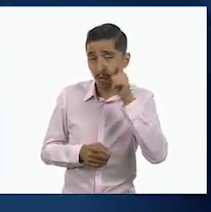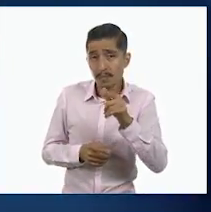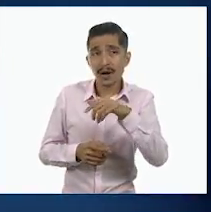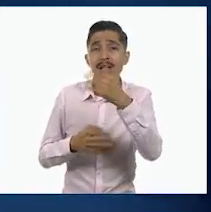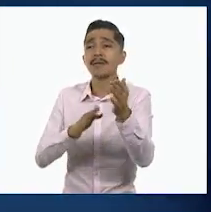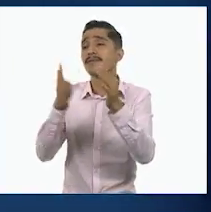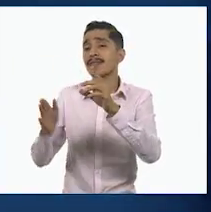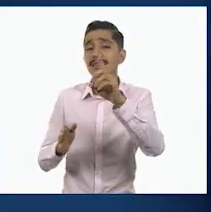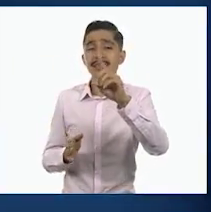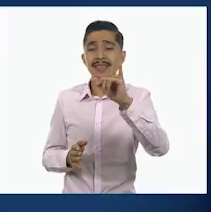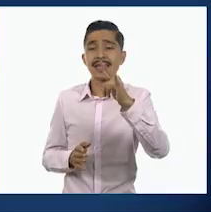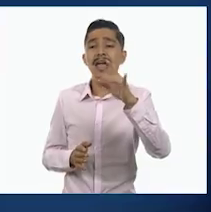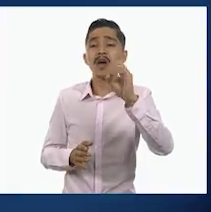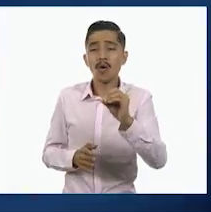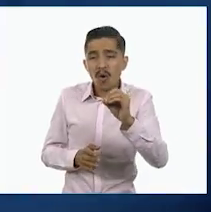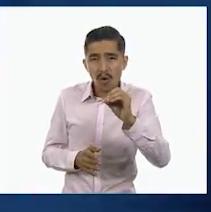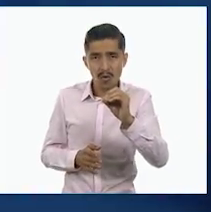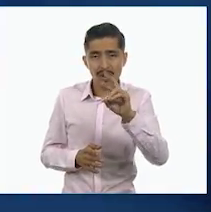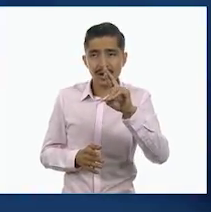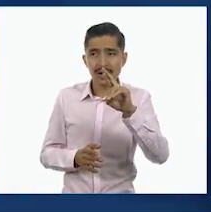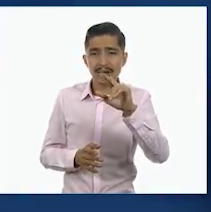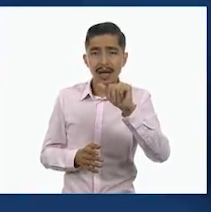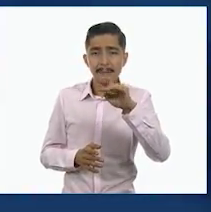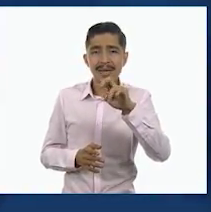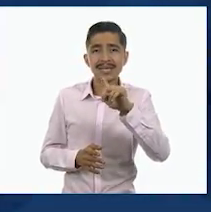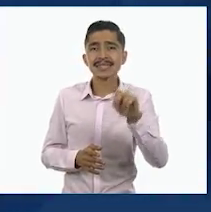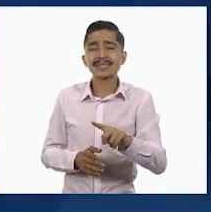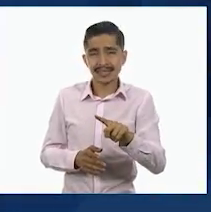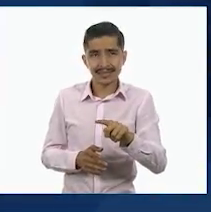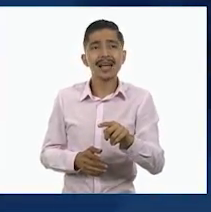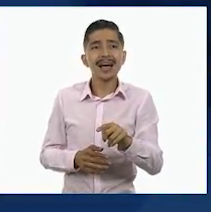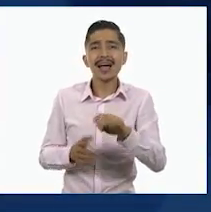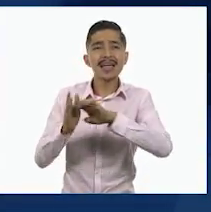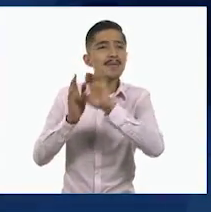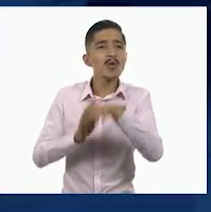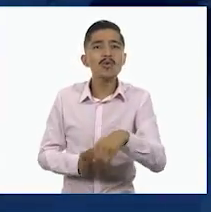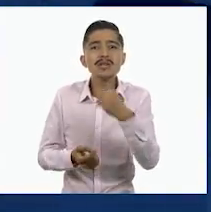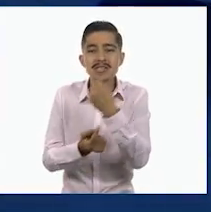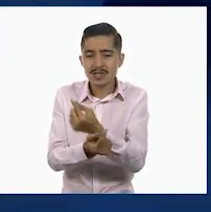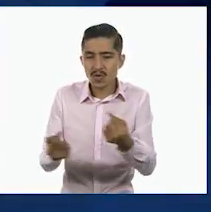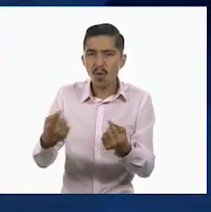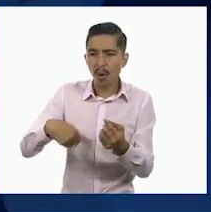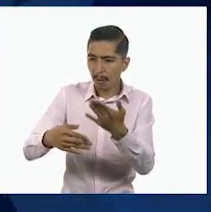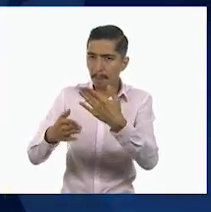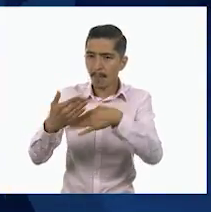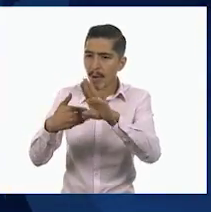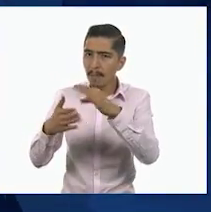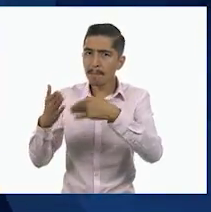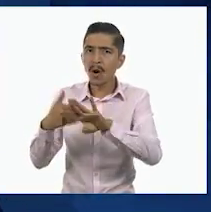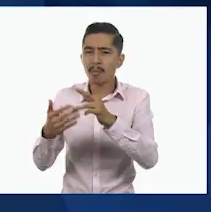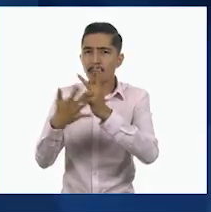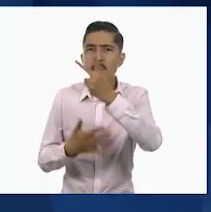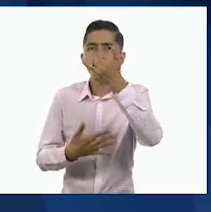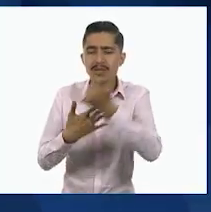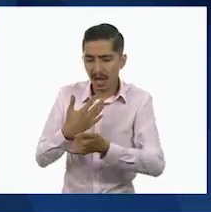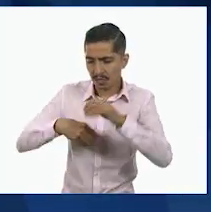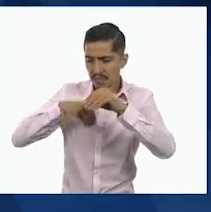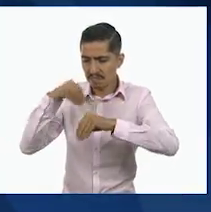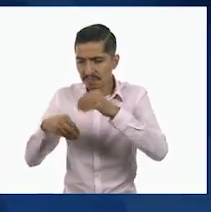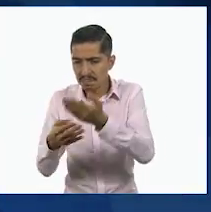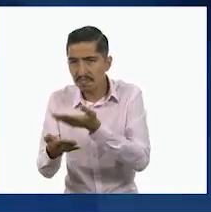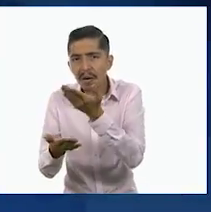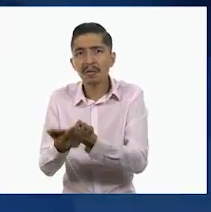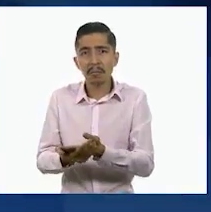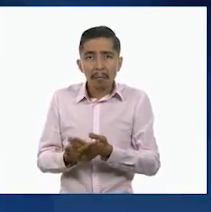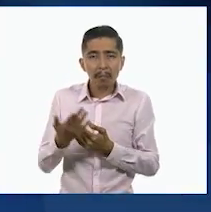Diego Ramírez Calvo. Esto lo mostramos como un ejemplo de los niños que destacan, ¿sí? Con sus proyectos, su iniciativa.